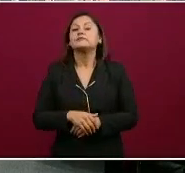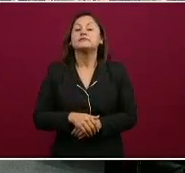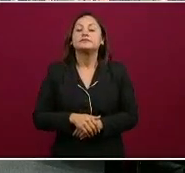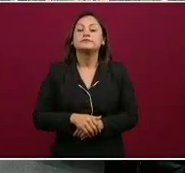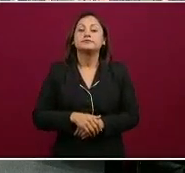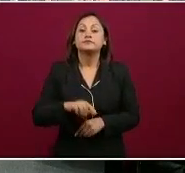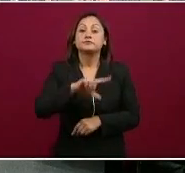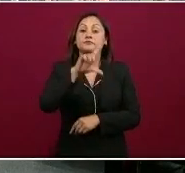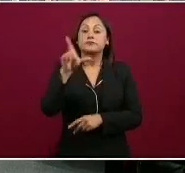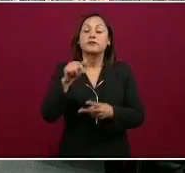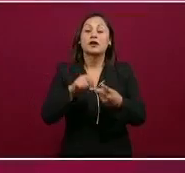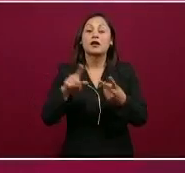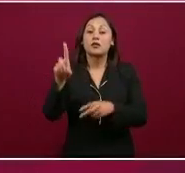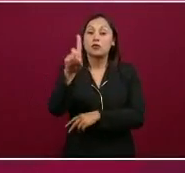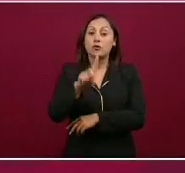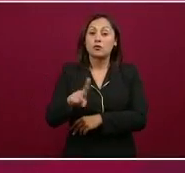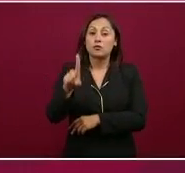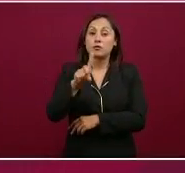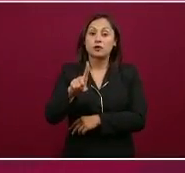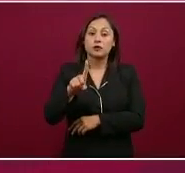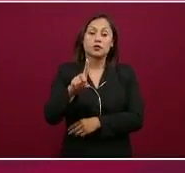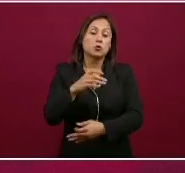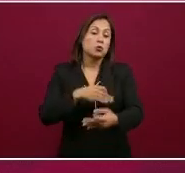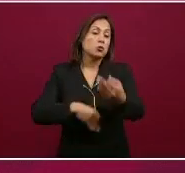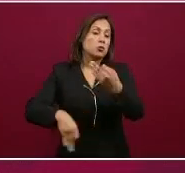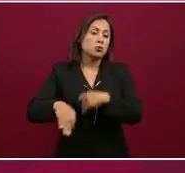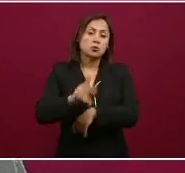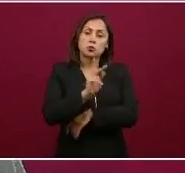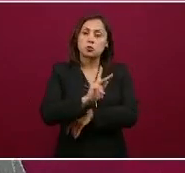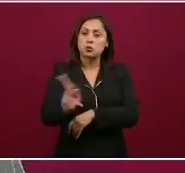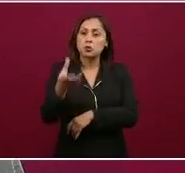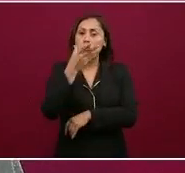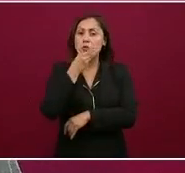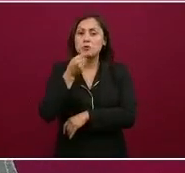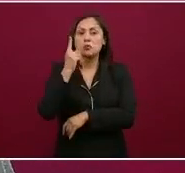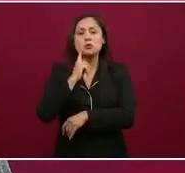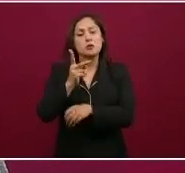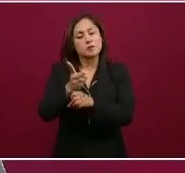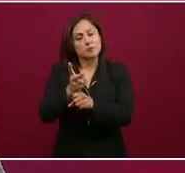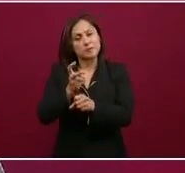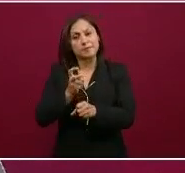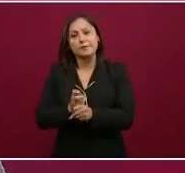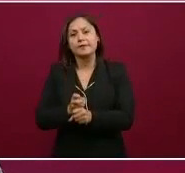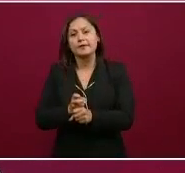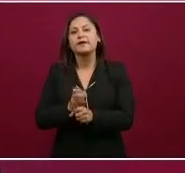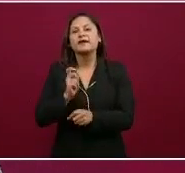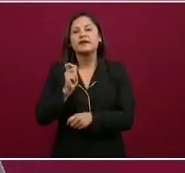domingo están todas y todos invitados porque vamos